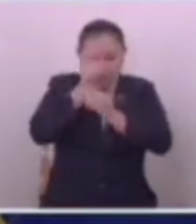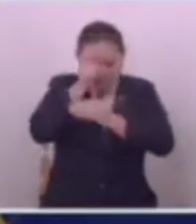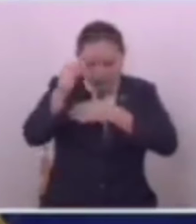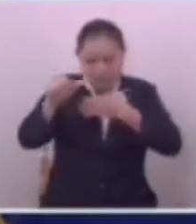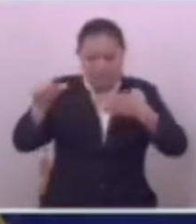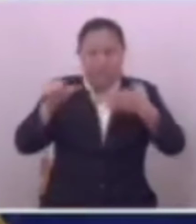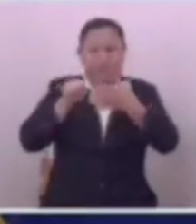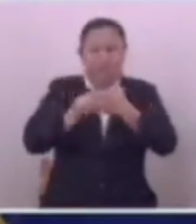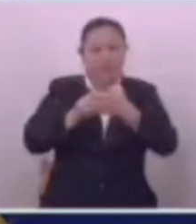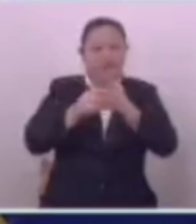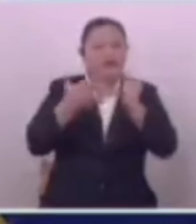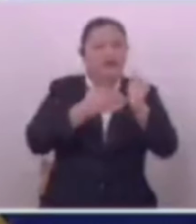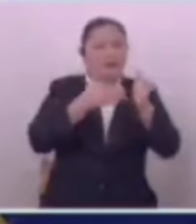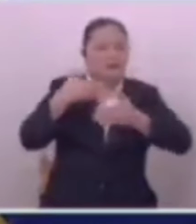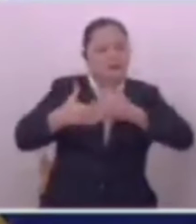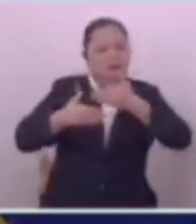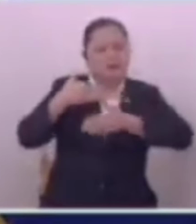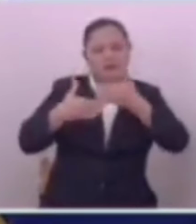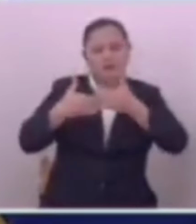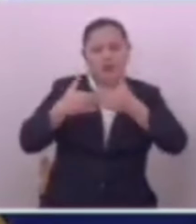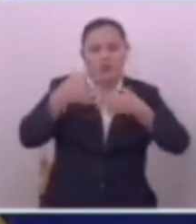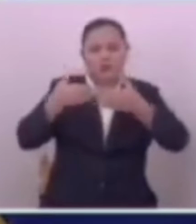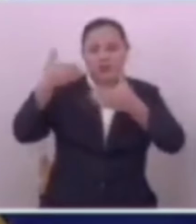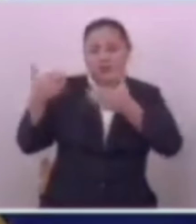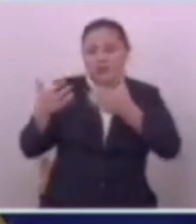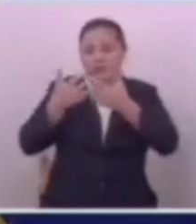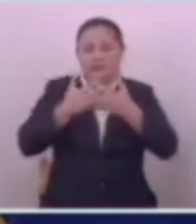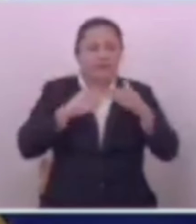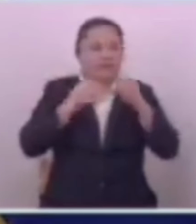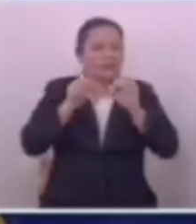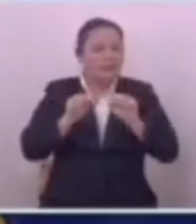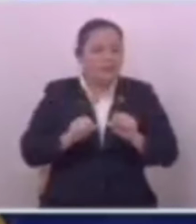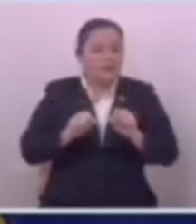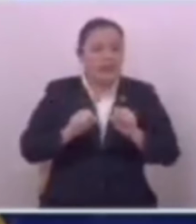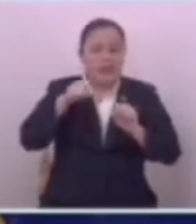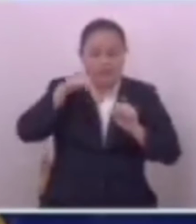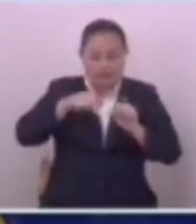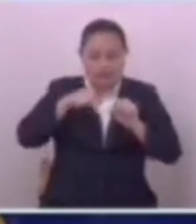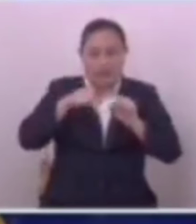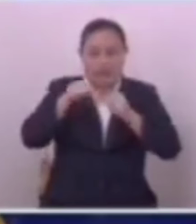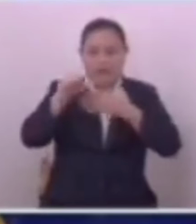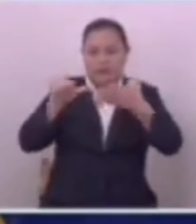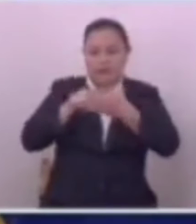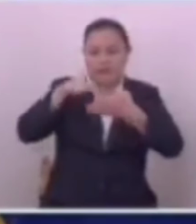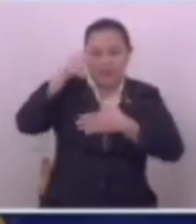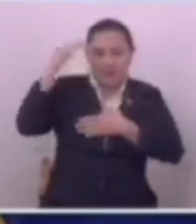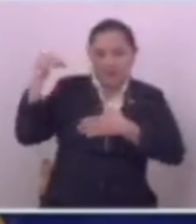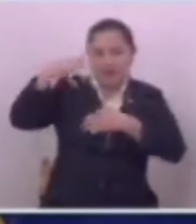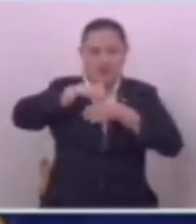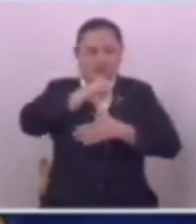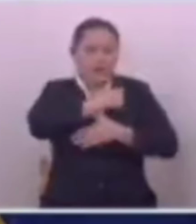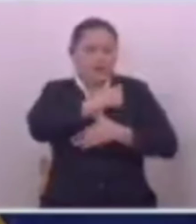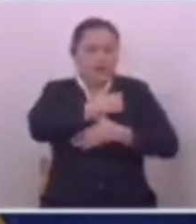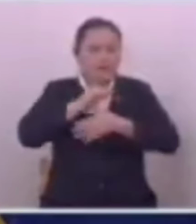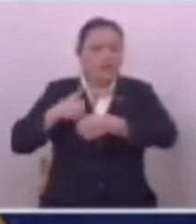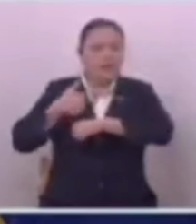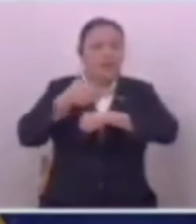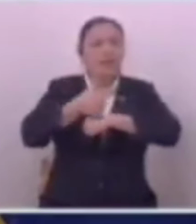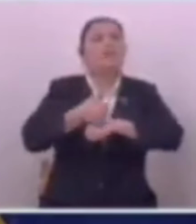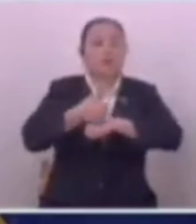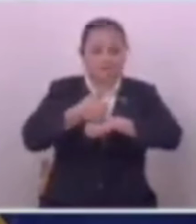Honorable Asamblea Legislativa el inicio del proceso de antejuicio correspondiente para que sea esta instancia de naturaleza política en donde se